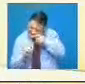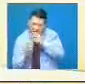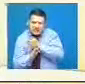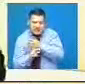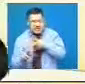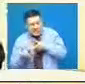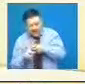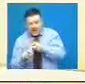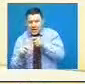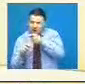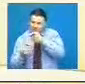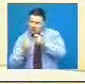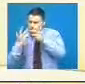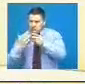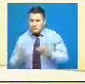cuáles son los